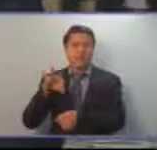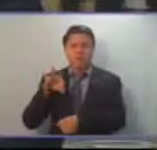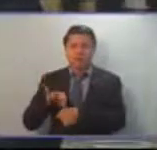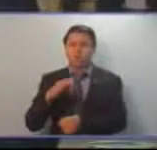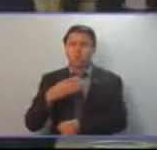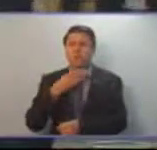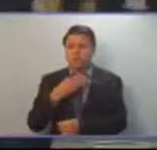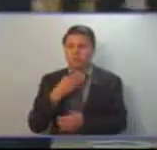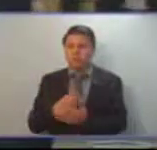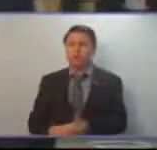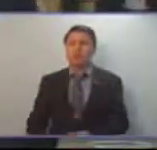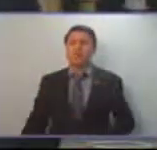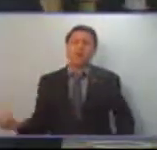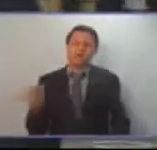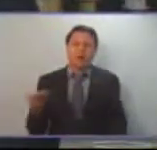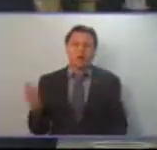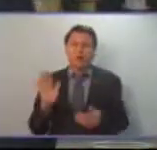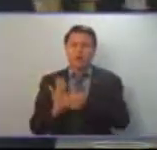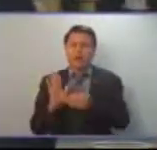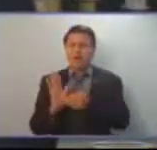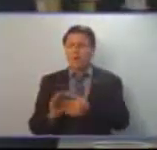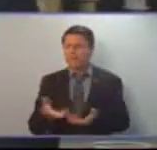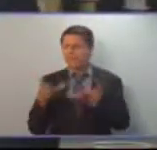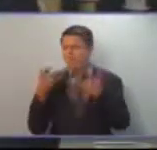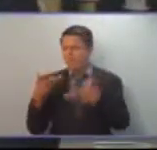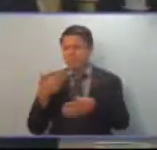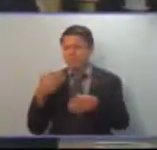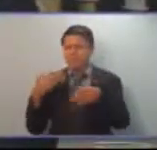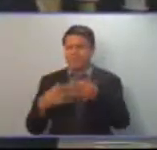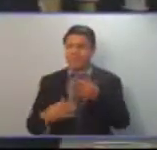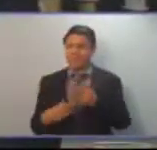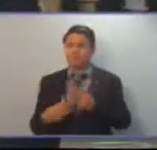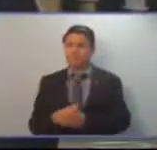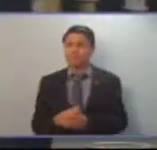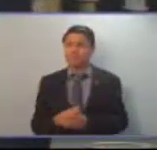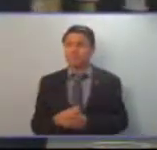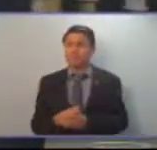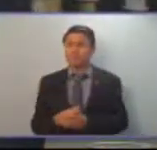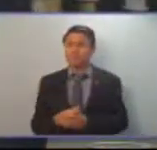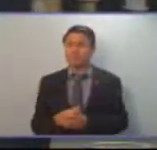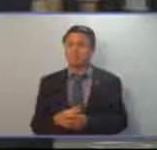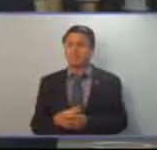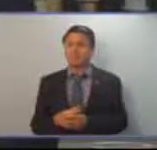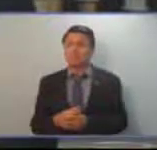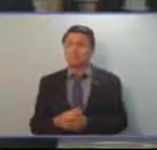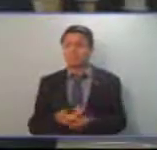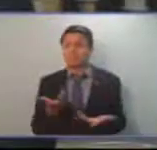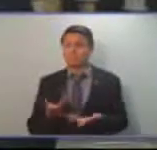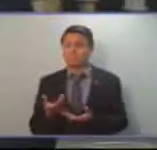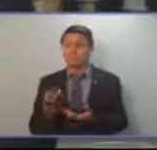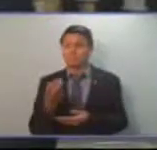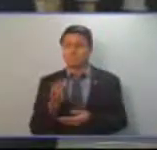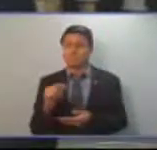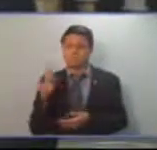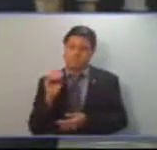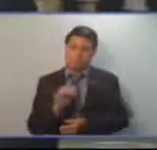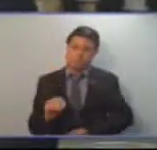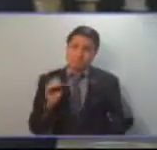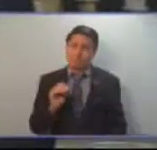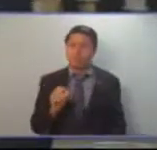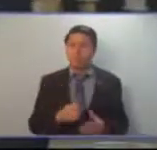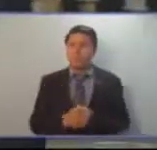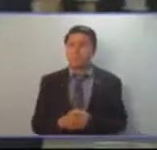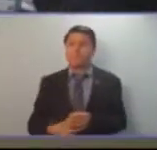difíciles. Se acusaba de tantas cosas, de corrupción, de que se manejaban las cifras